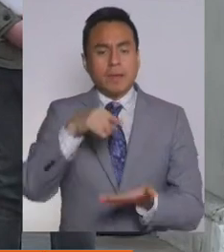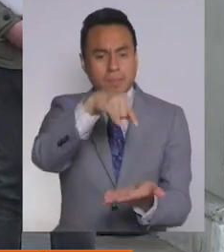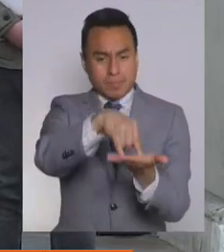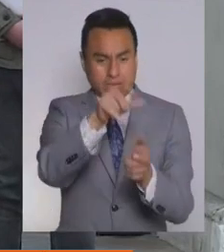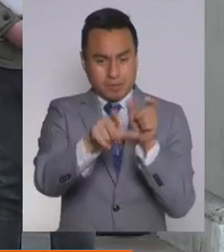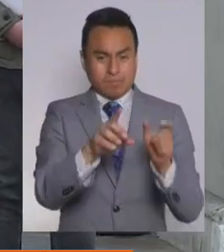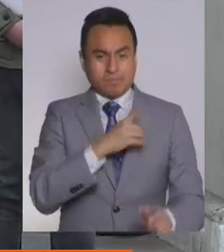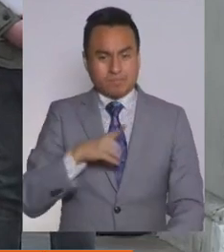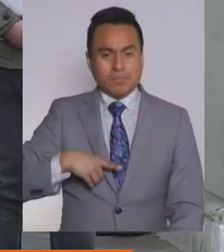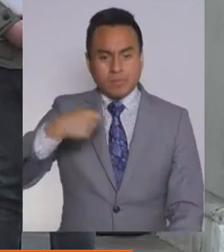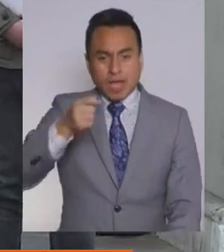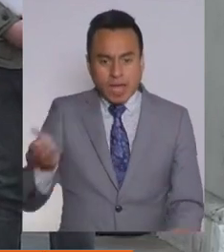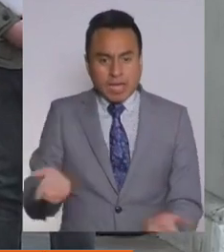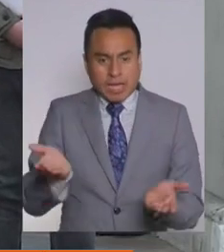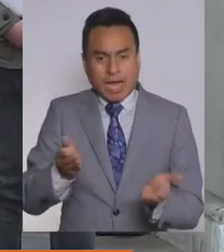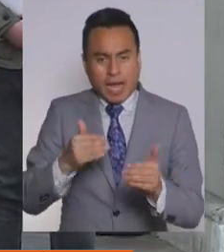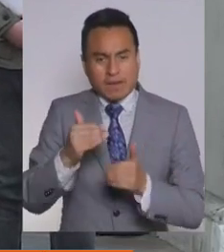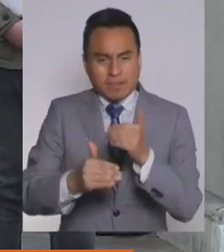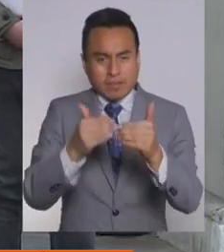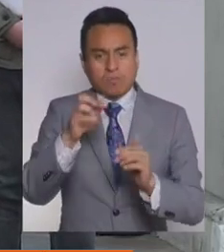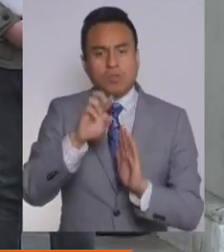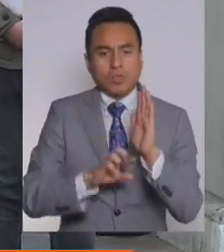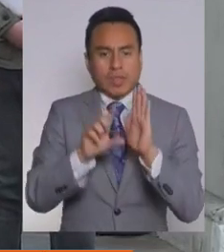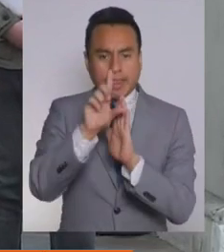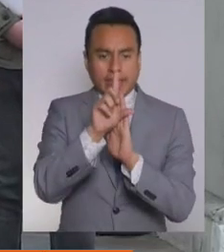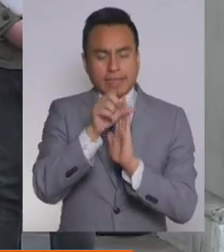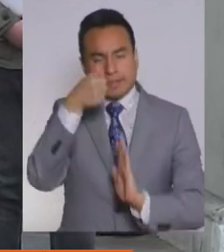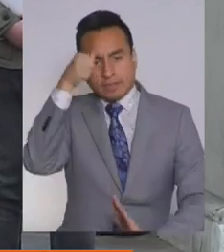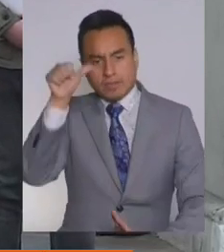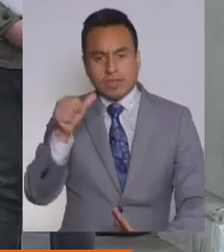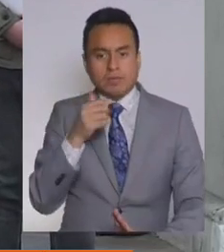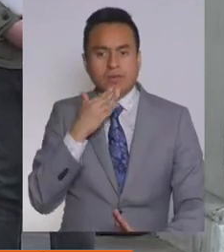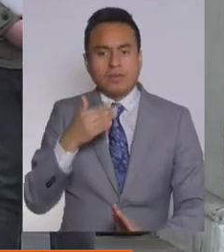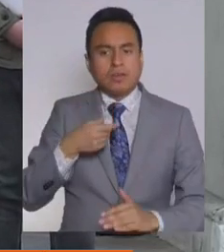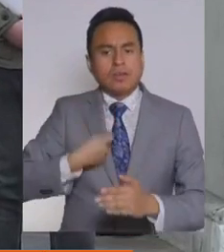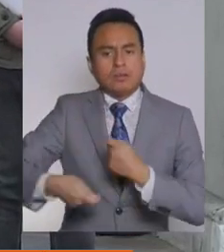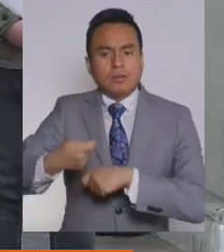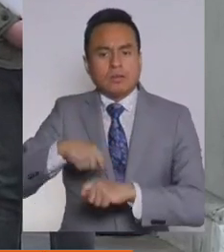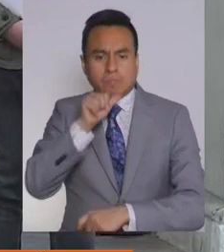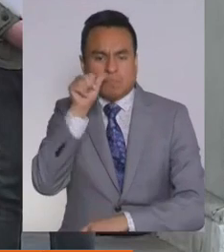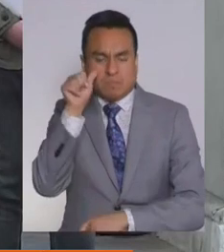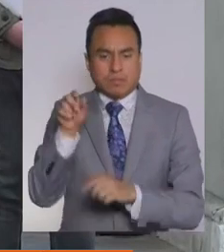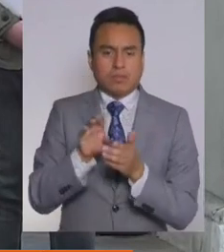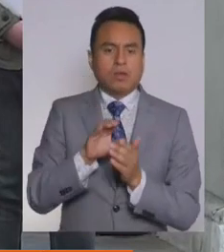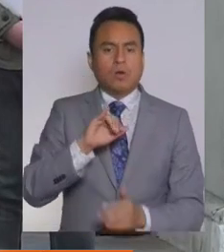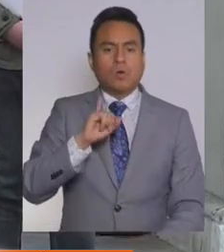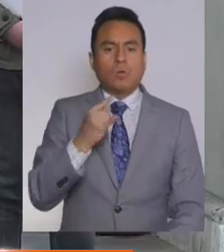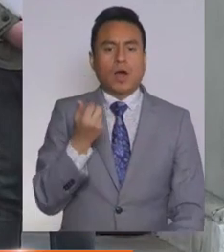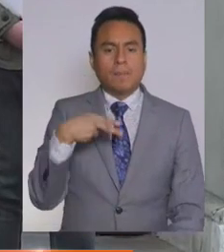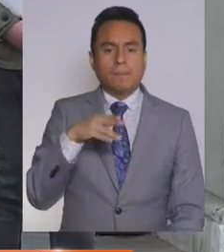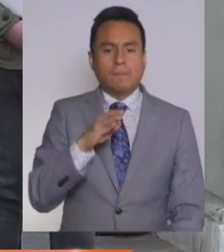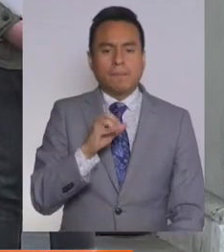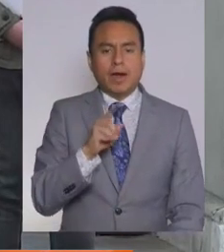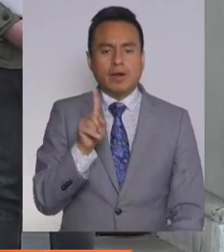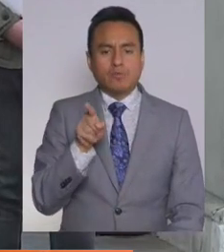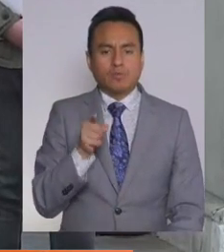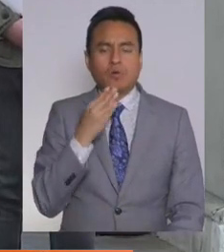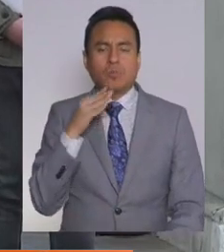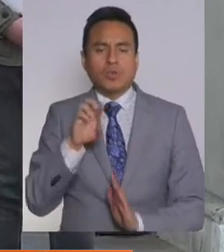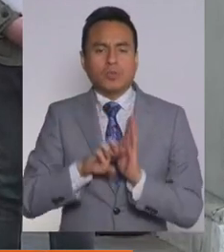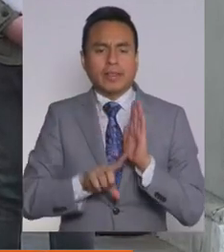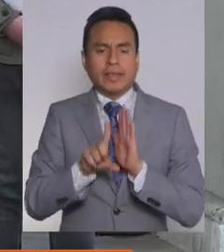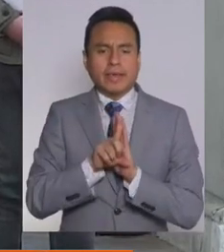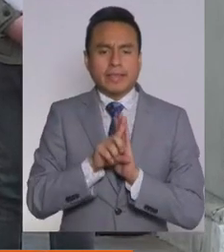que esos proyectos vayan avanzando. Proyecto de ley que sanciona de mejor manera el narcotráfico, ley Juan Barrios, el proyecto de